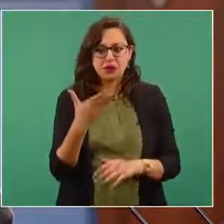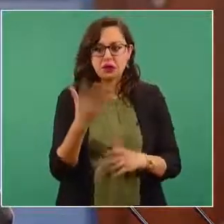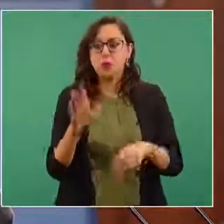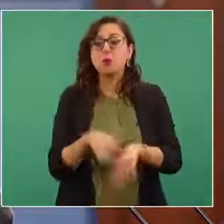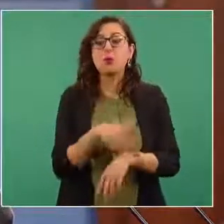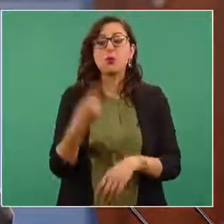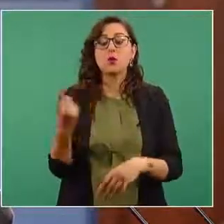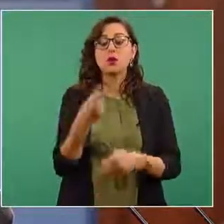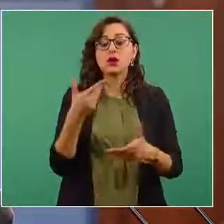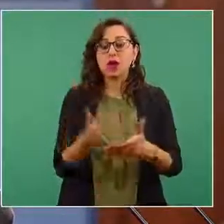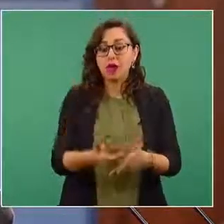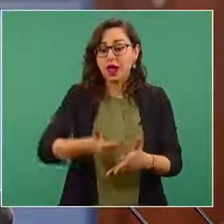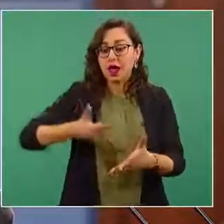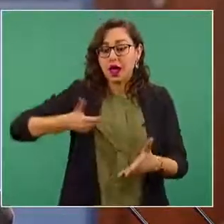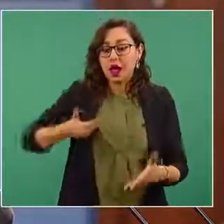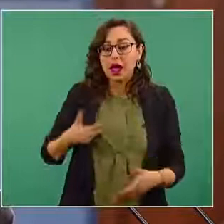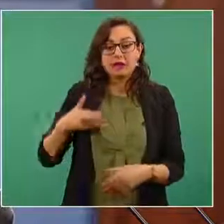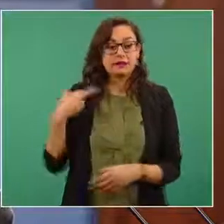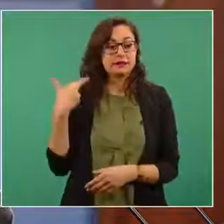riguroso